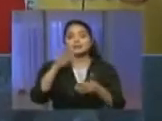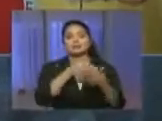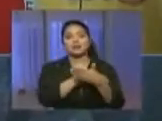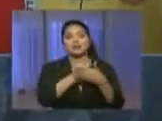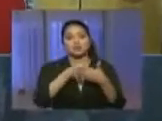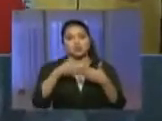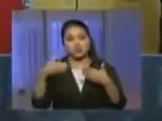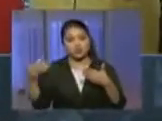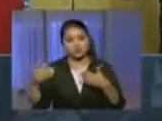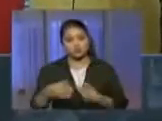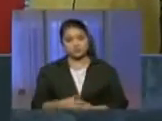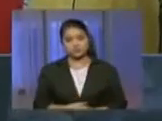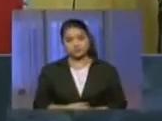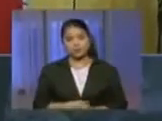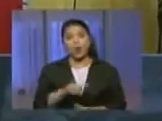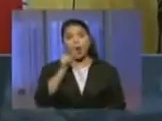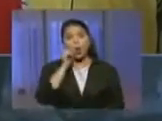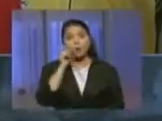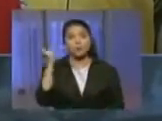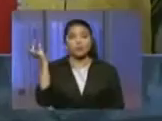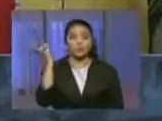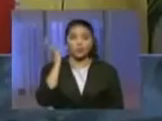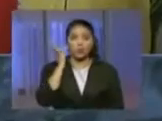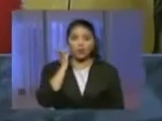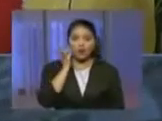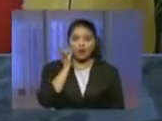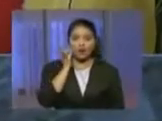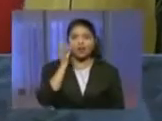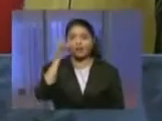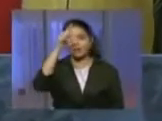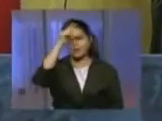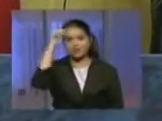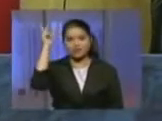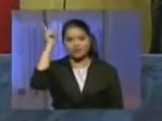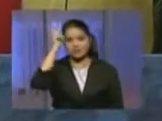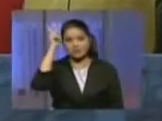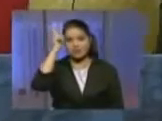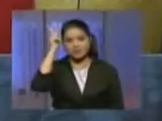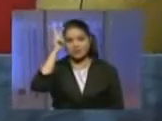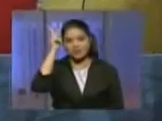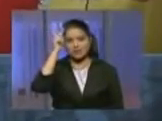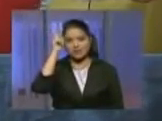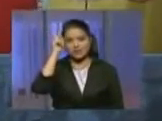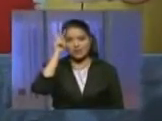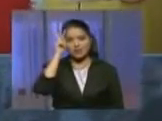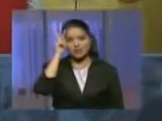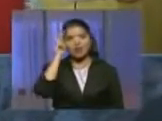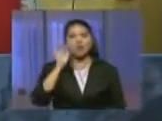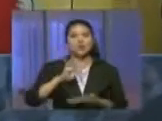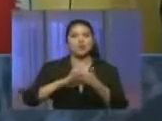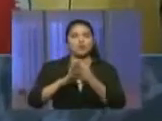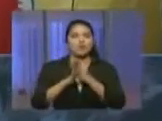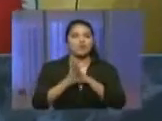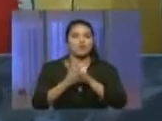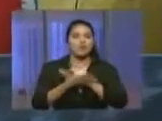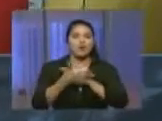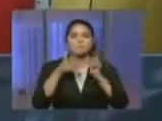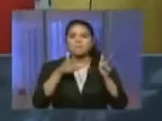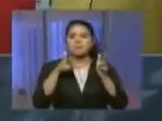millones de hombres y mujeres aborígenes indígenas exterminad el holocausto